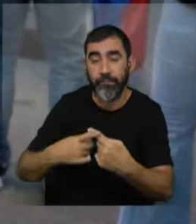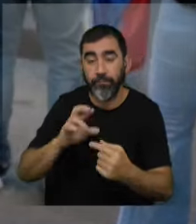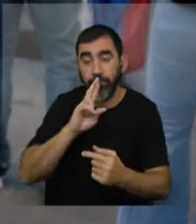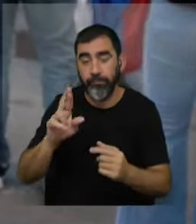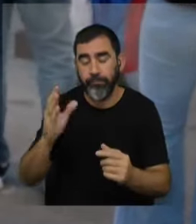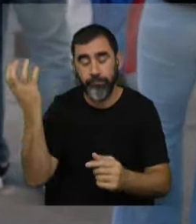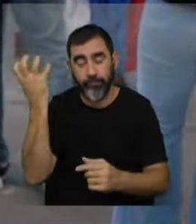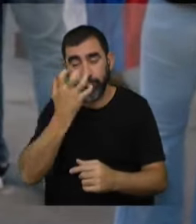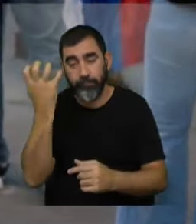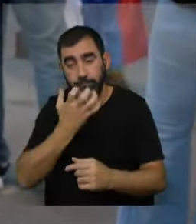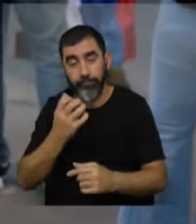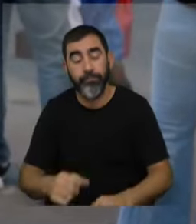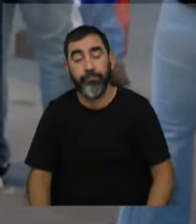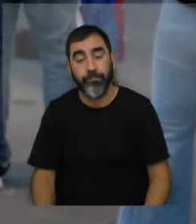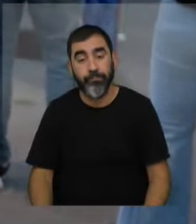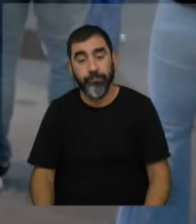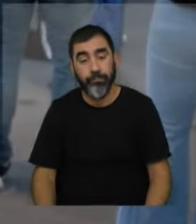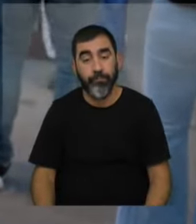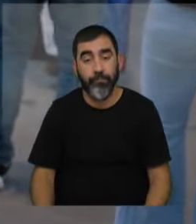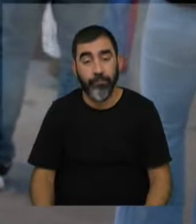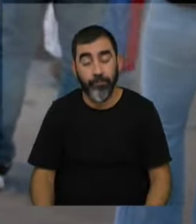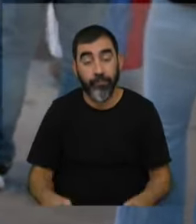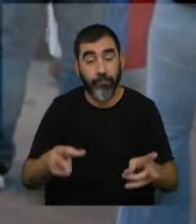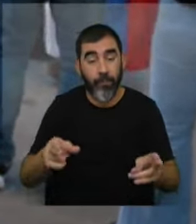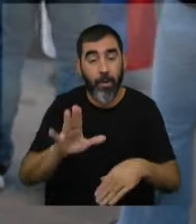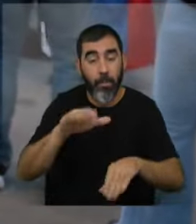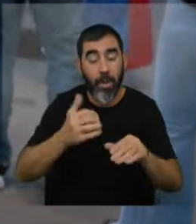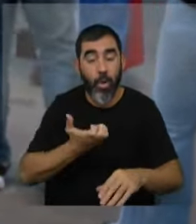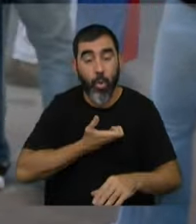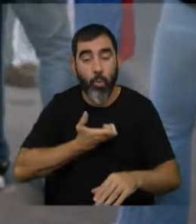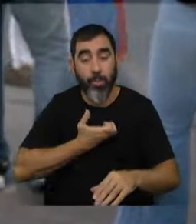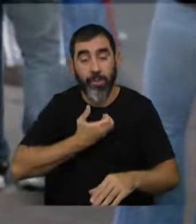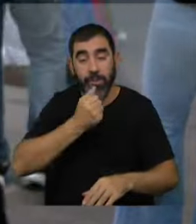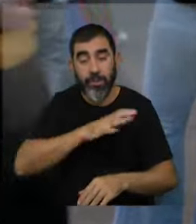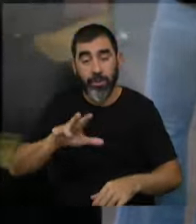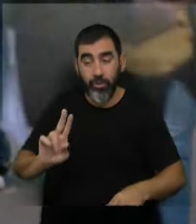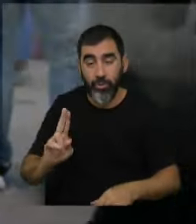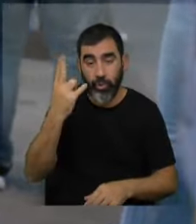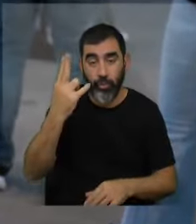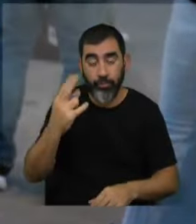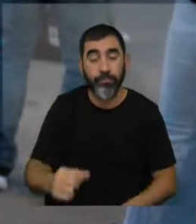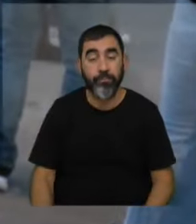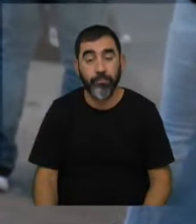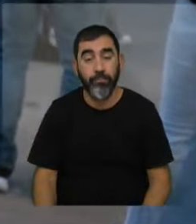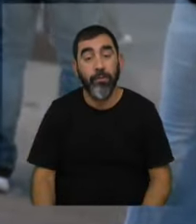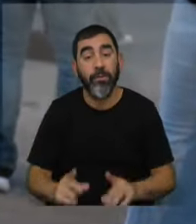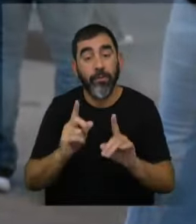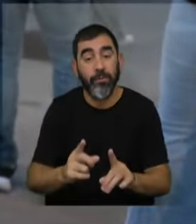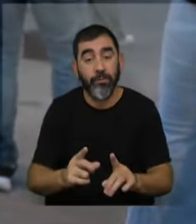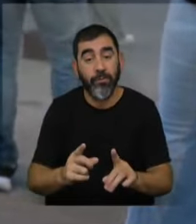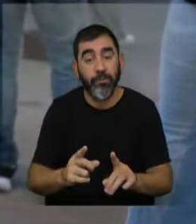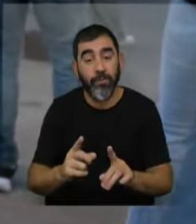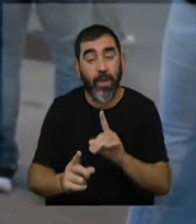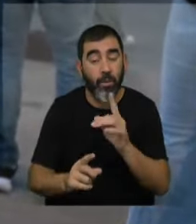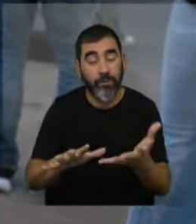tuvo fue un desastre tan desastre que vas a tener el periodo con mayor cantidad de homicidios en la historia del Uruguay Pero además que estás sembrando una